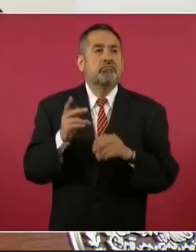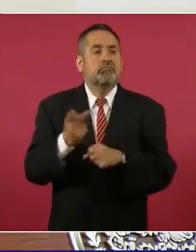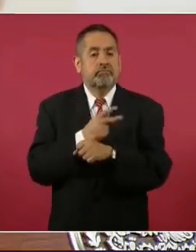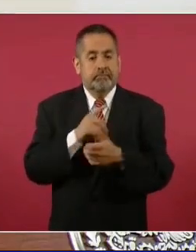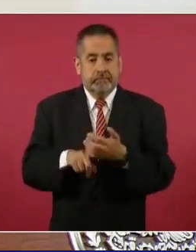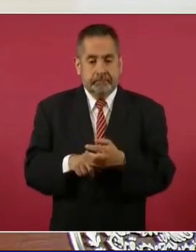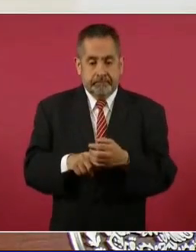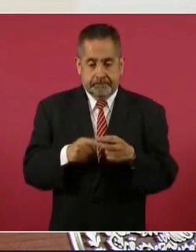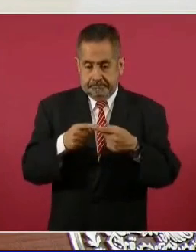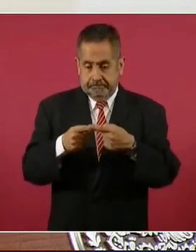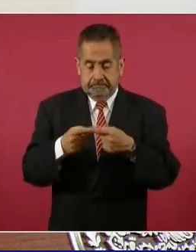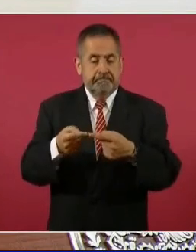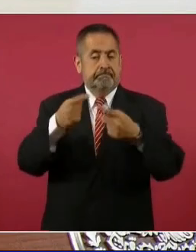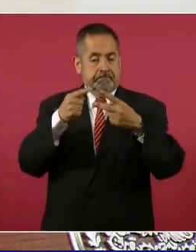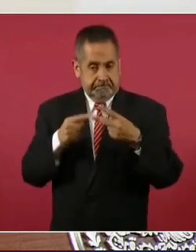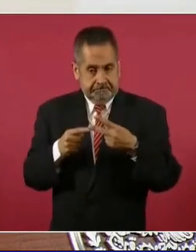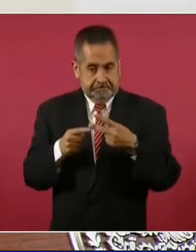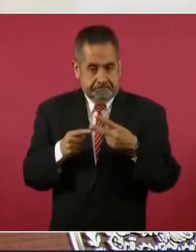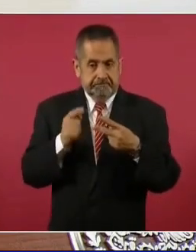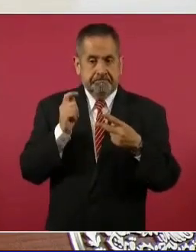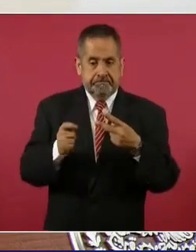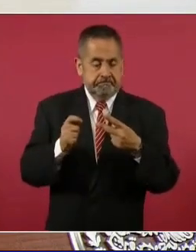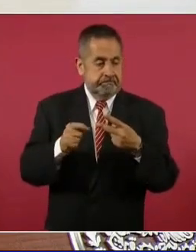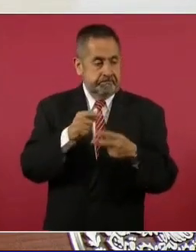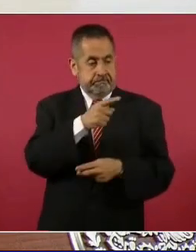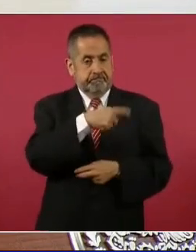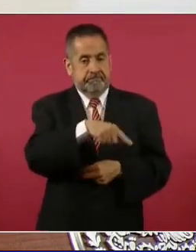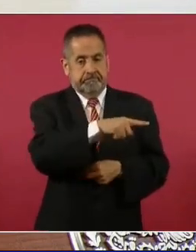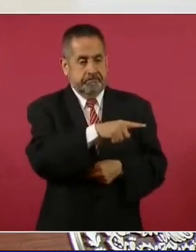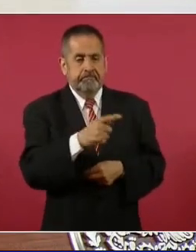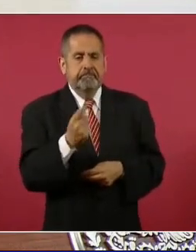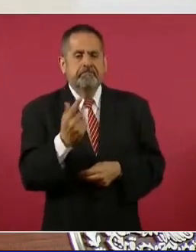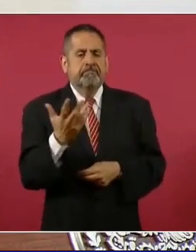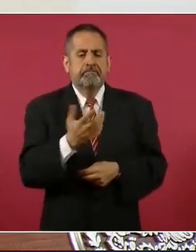el segundo paso de estos